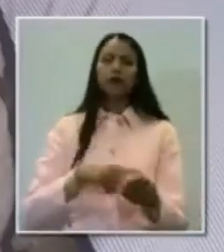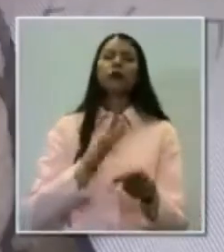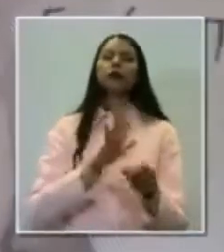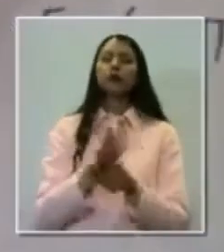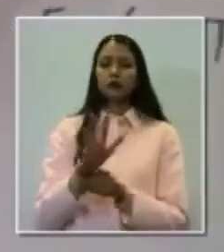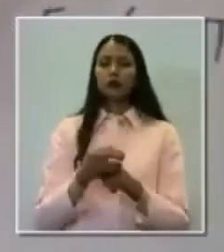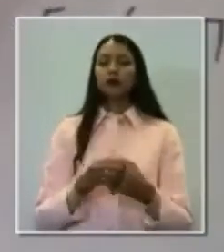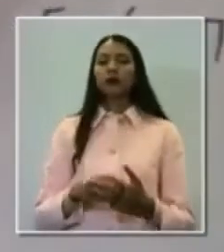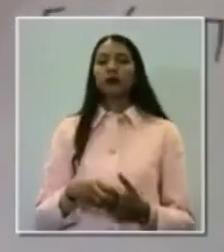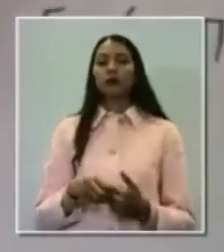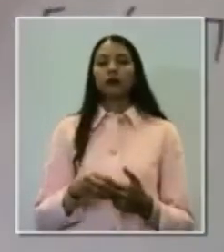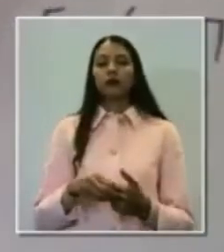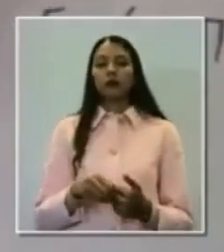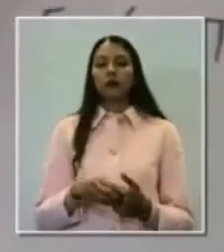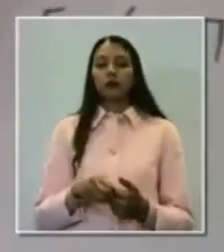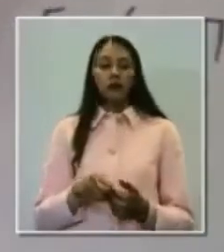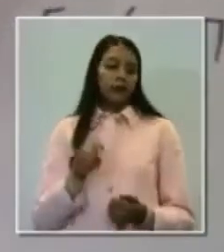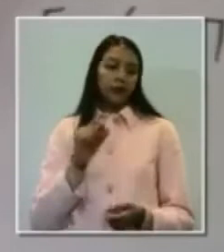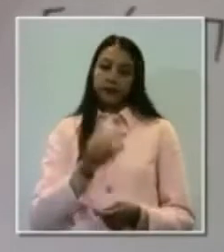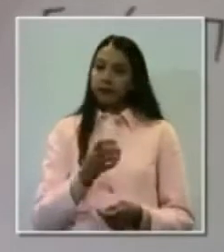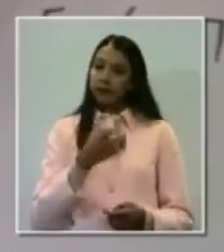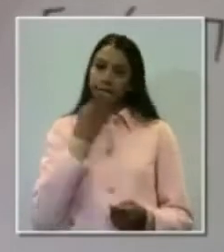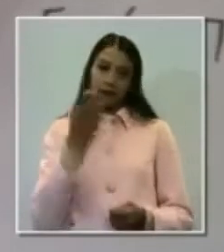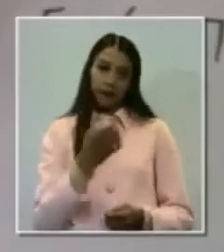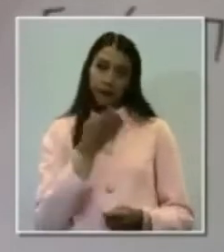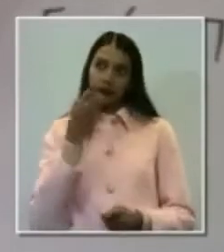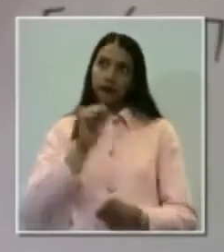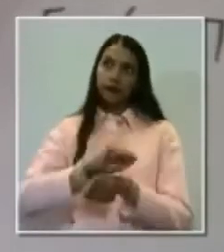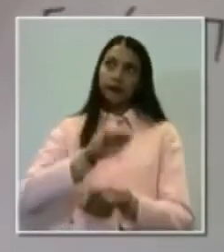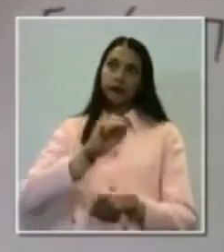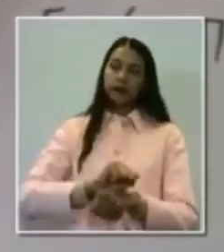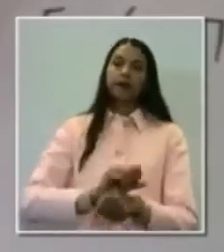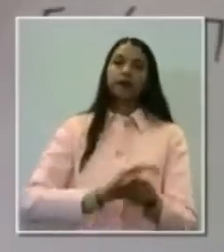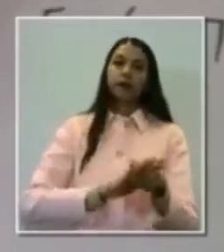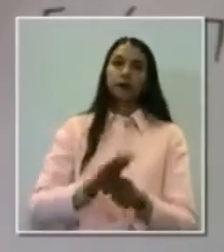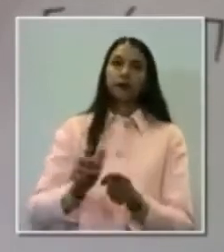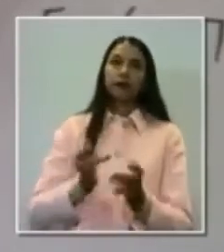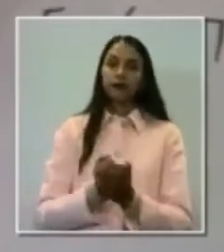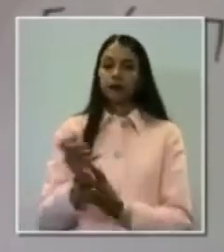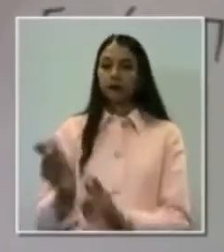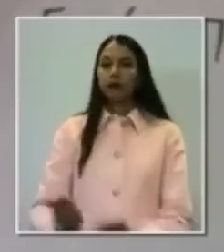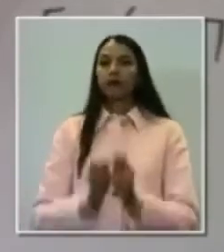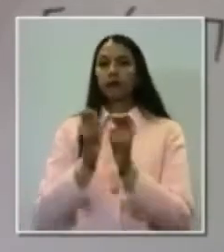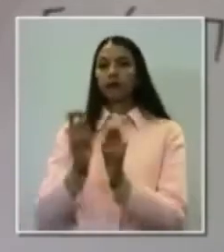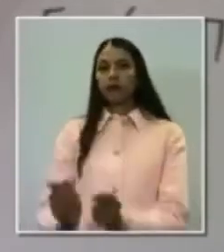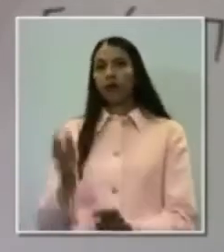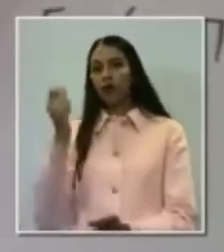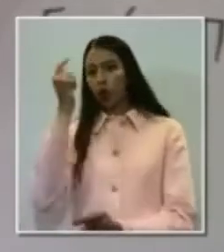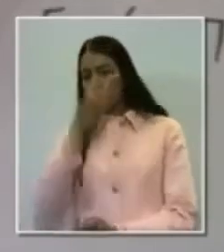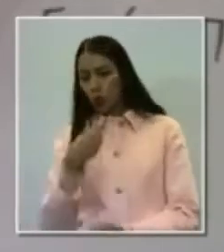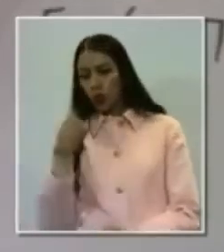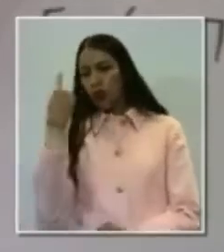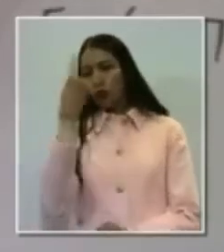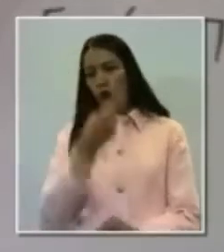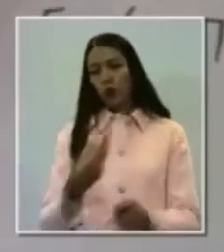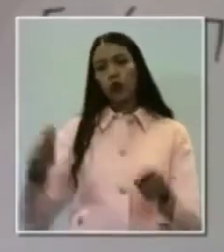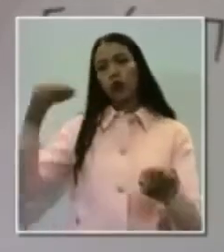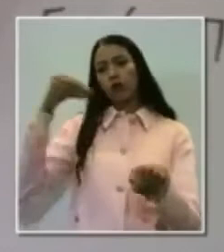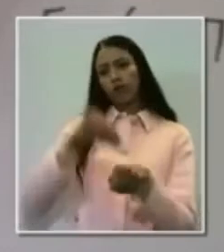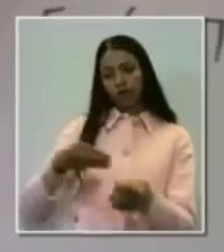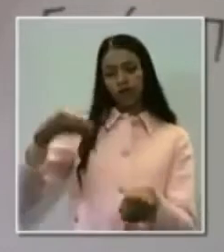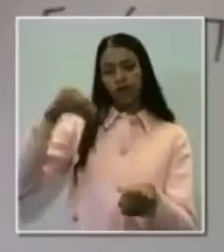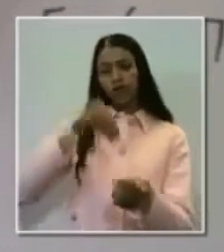ver desde las propias escuelas. En secundarias las asignaciones se hacen por hora, de igual manera estamos en